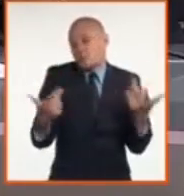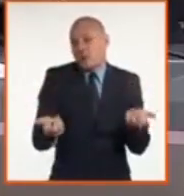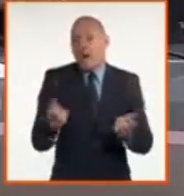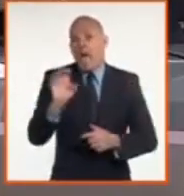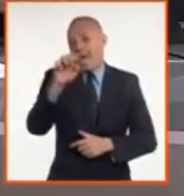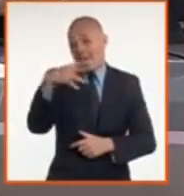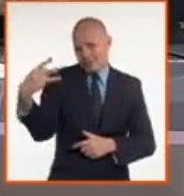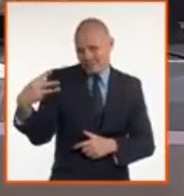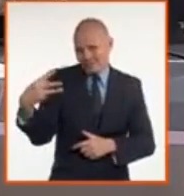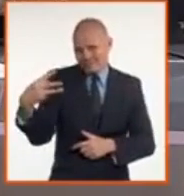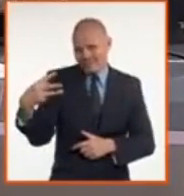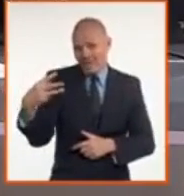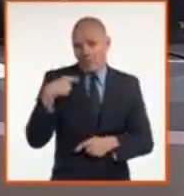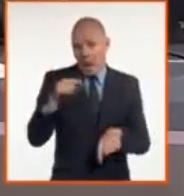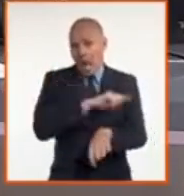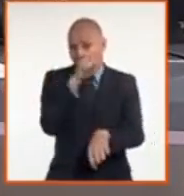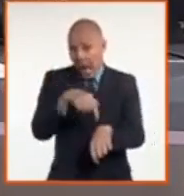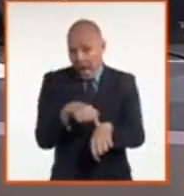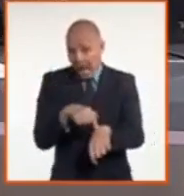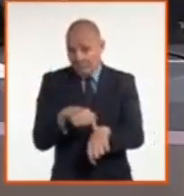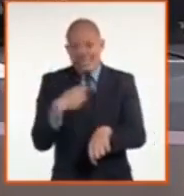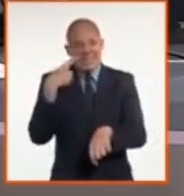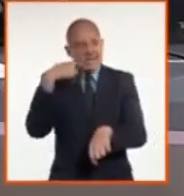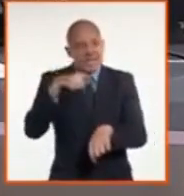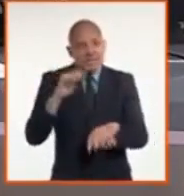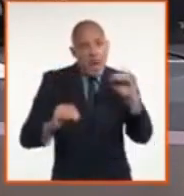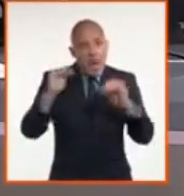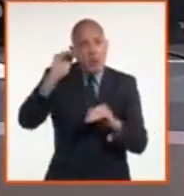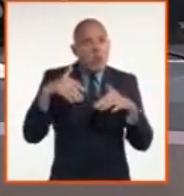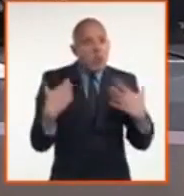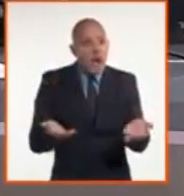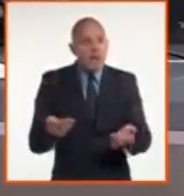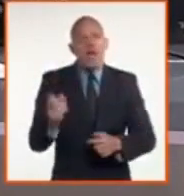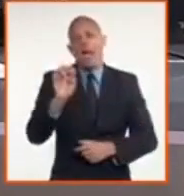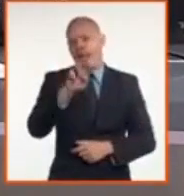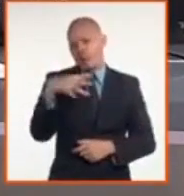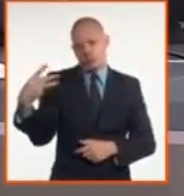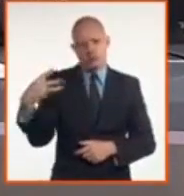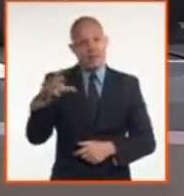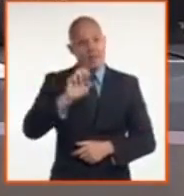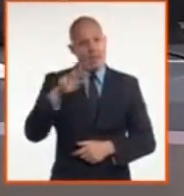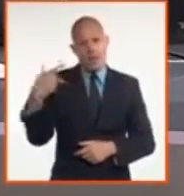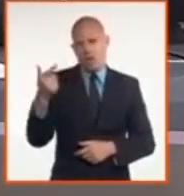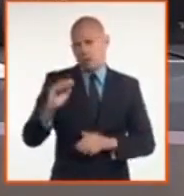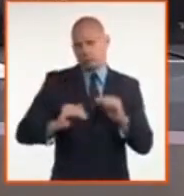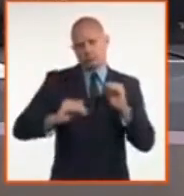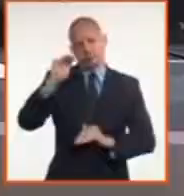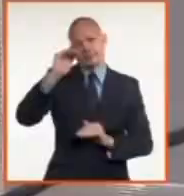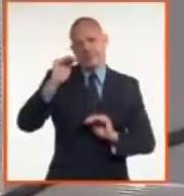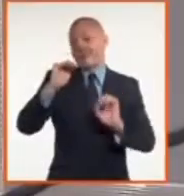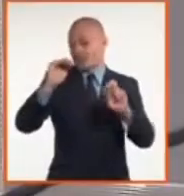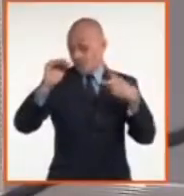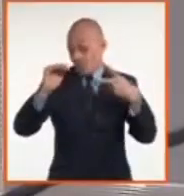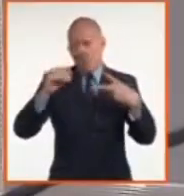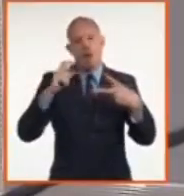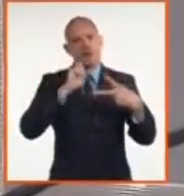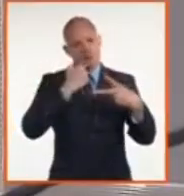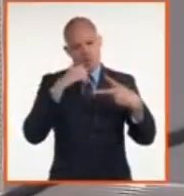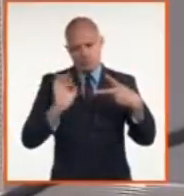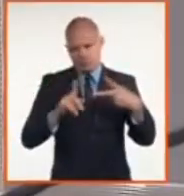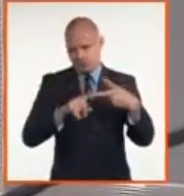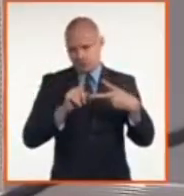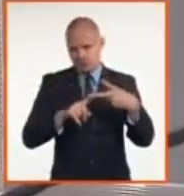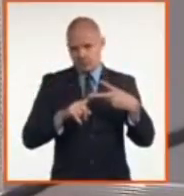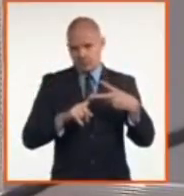que ya le explicaba el euro es la moneda que más se ha ingresado en el mercado cambiario con la compra más baja que se ha ingresado